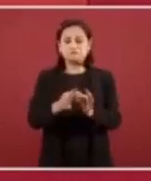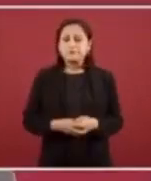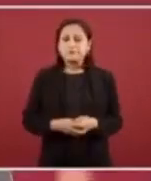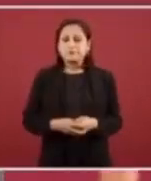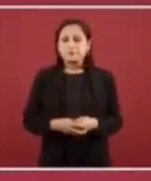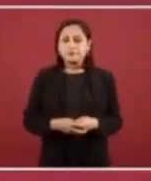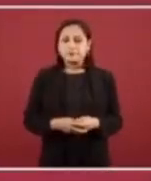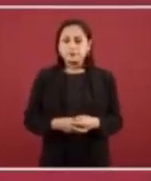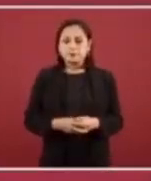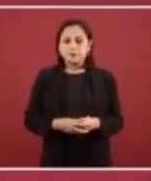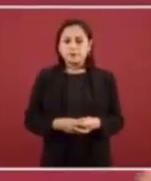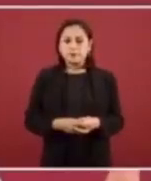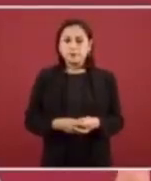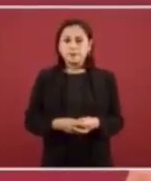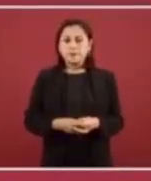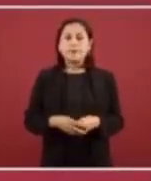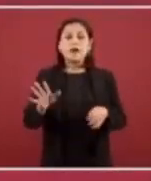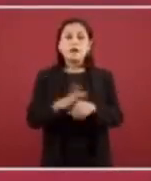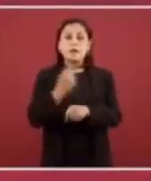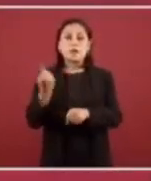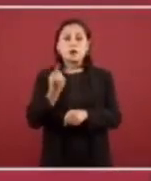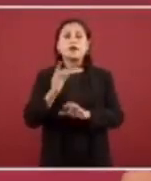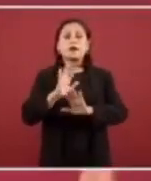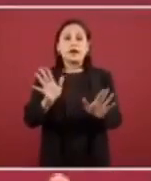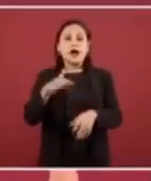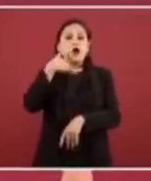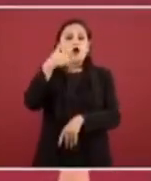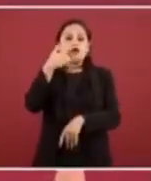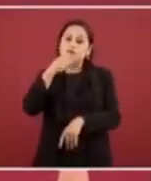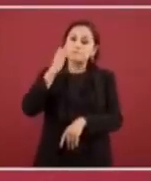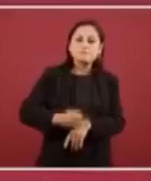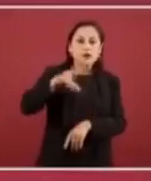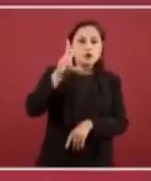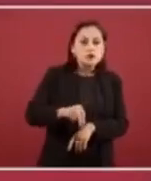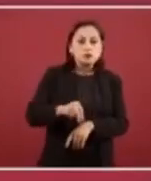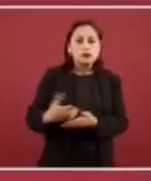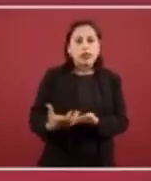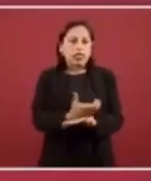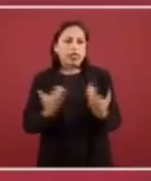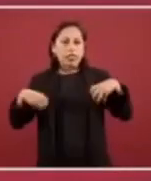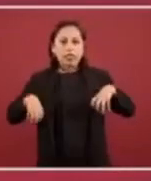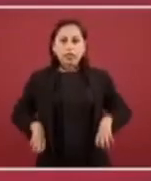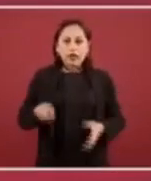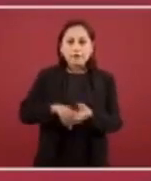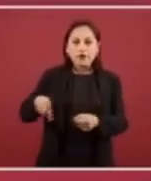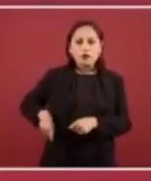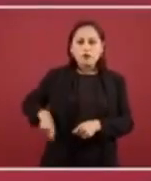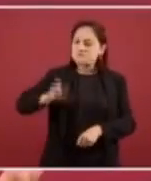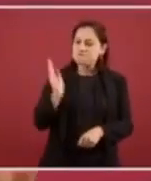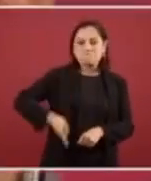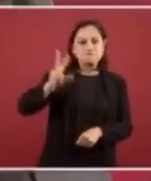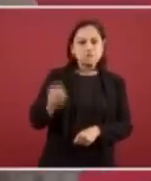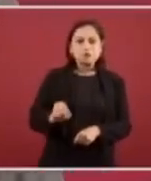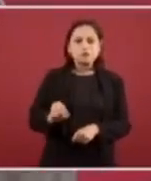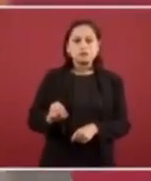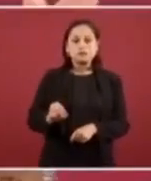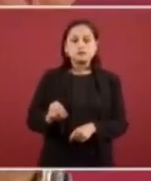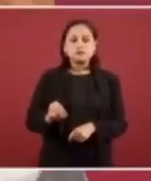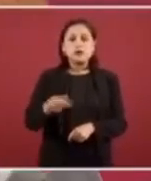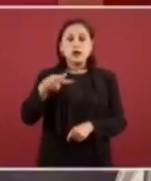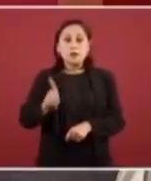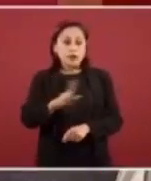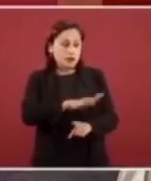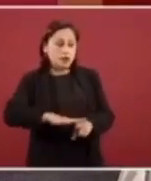vamos. Porque no se está permitiendo la corrupción, no se están permitiendo los lujos en el gobierno y sin aumentar